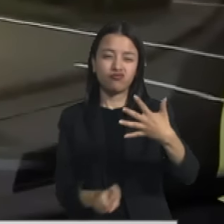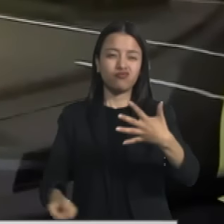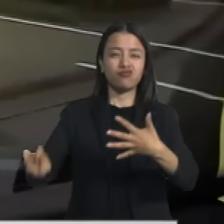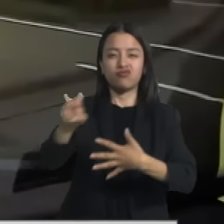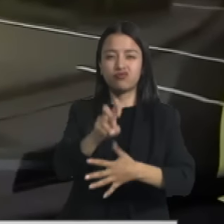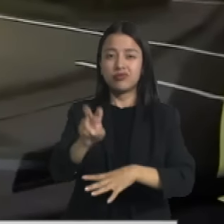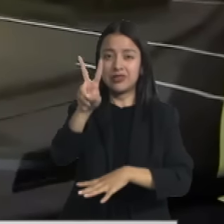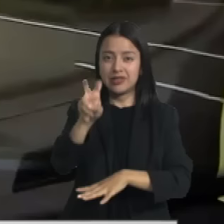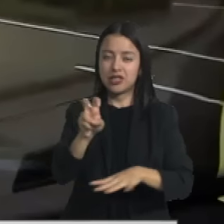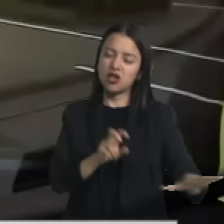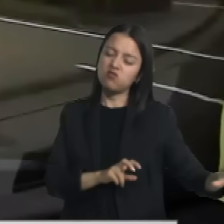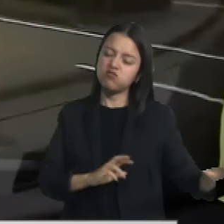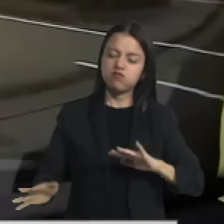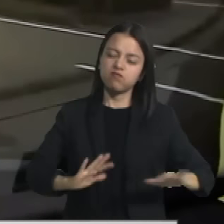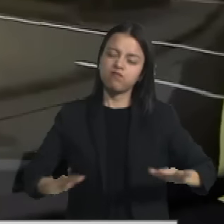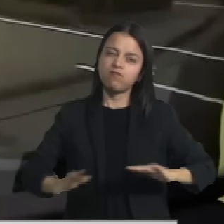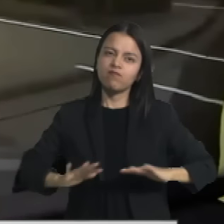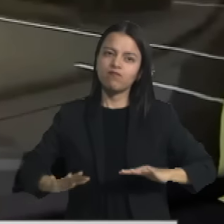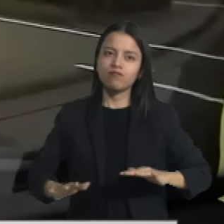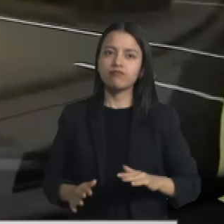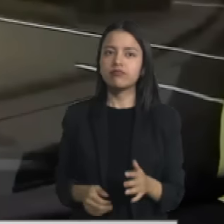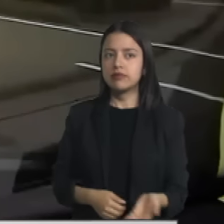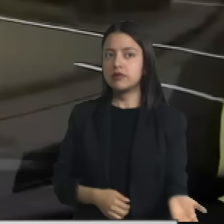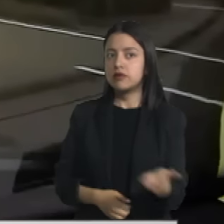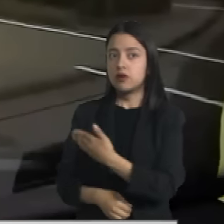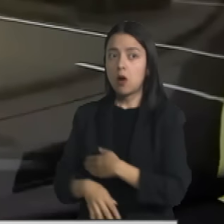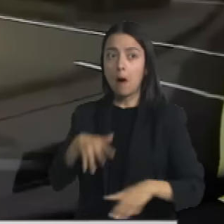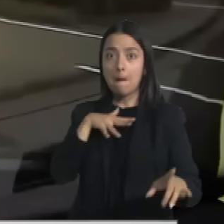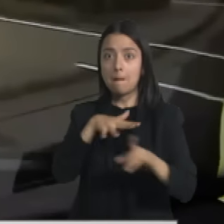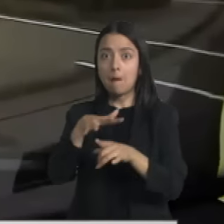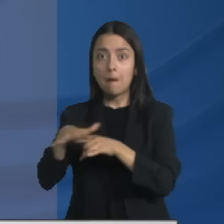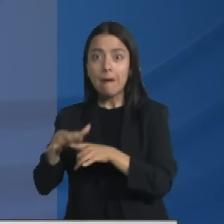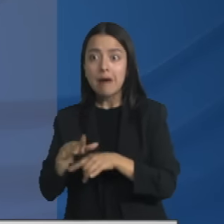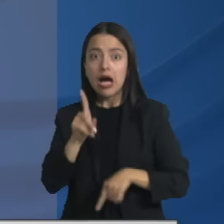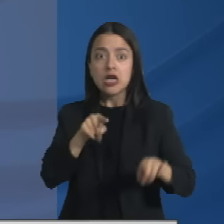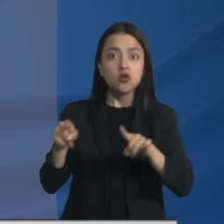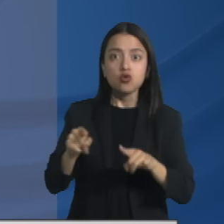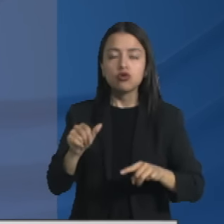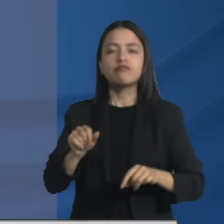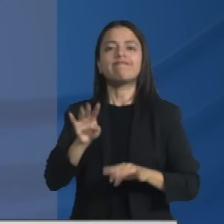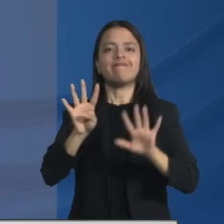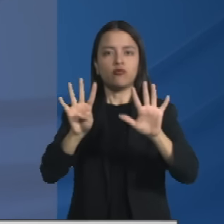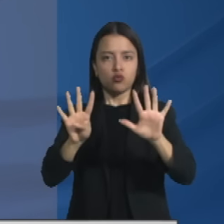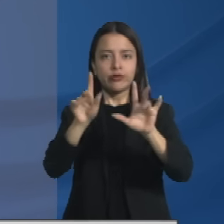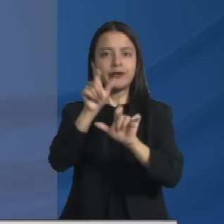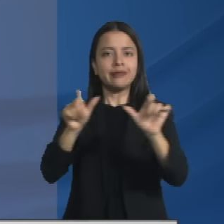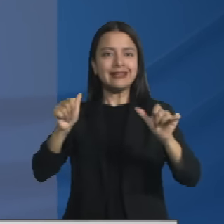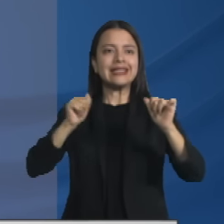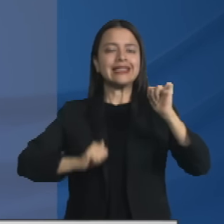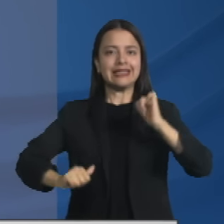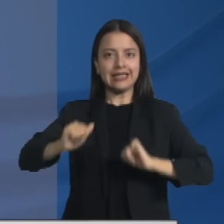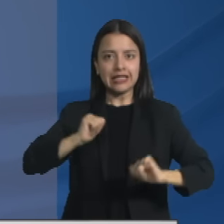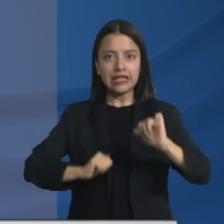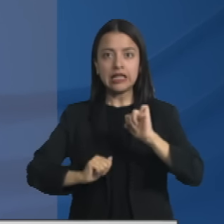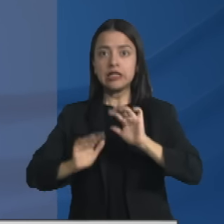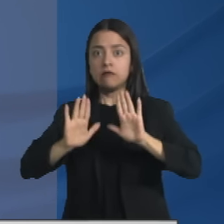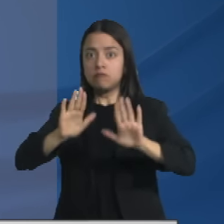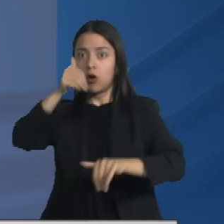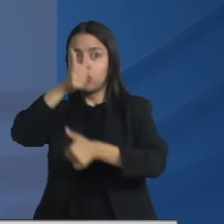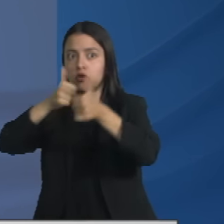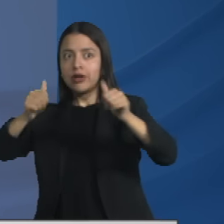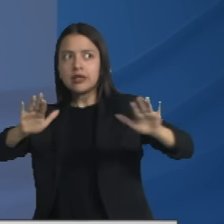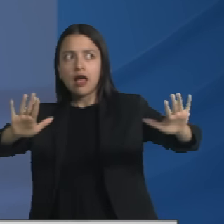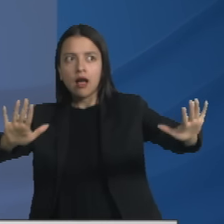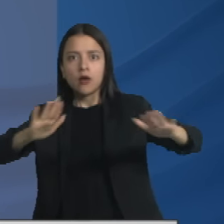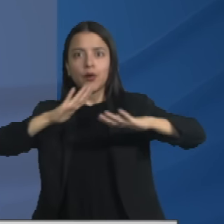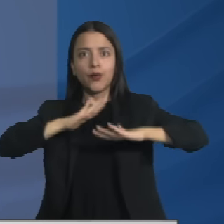acuerdo al reporte de las autoridades, el movimiento telúrico dejó al menos 9 personas heridas. A su vez, las autoridades meteorológicas instaron a